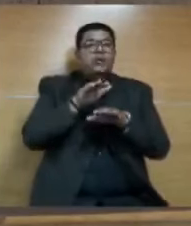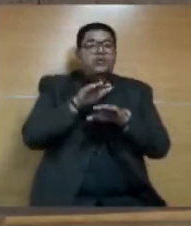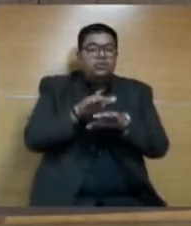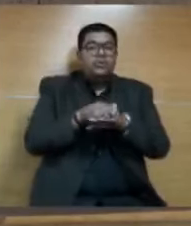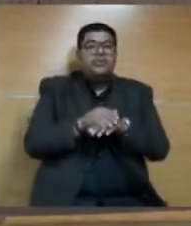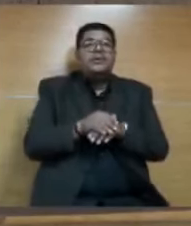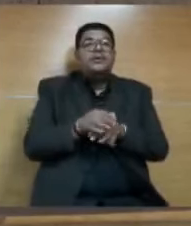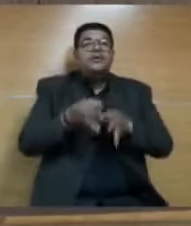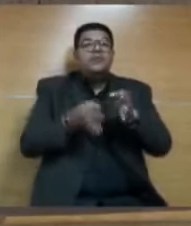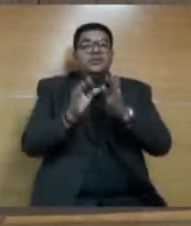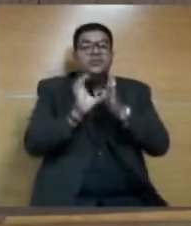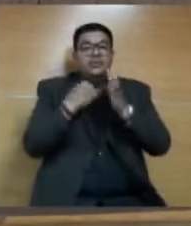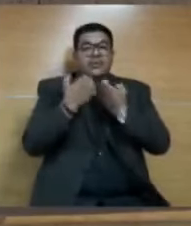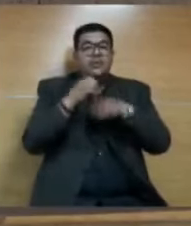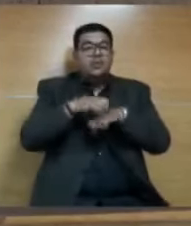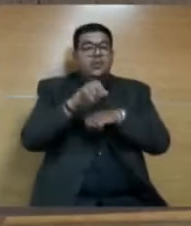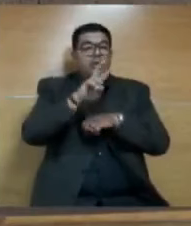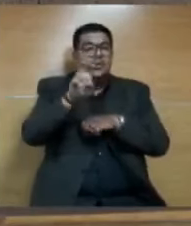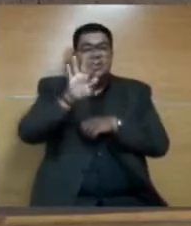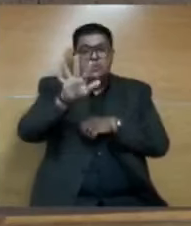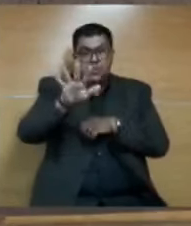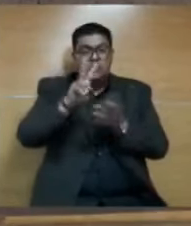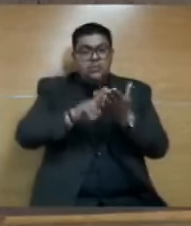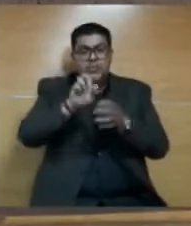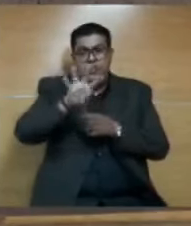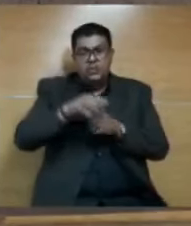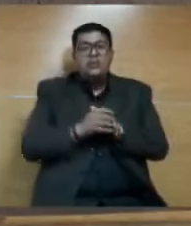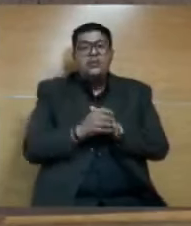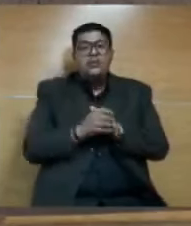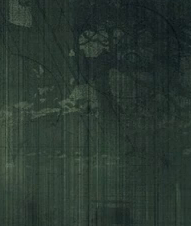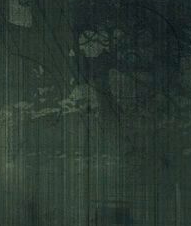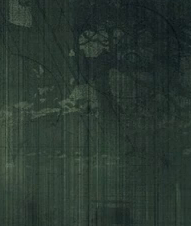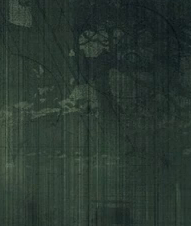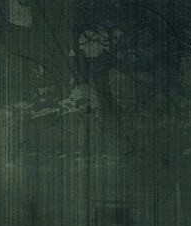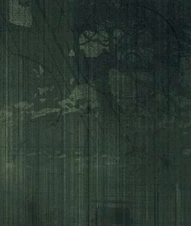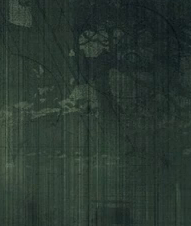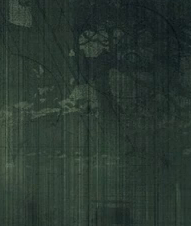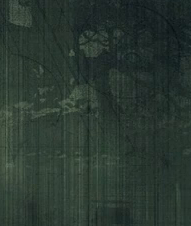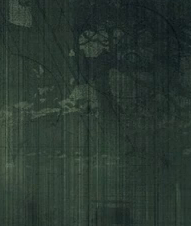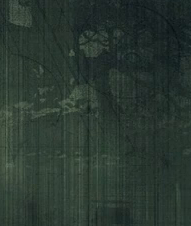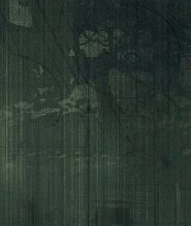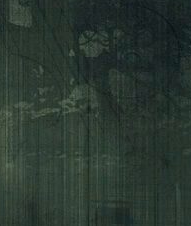en relación al juicio de revisión constitucional 245, diagonal 2024.